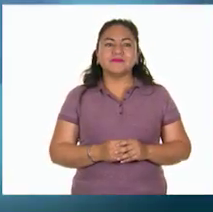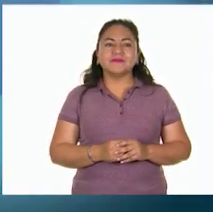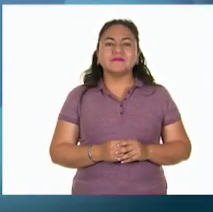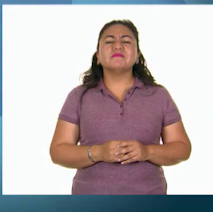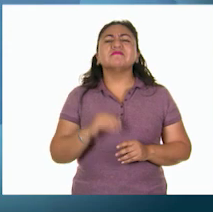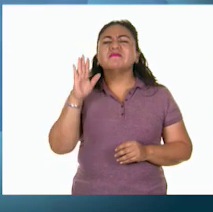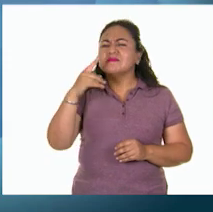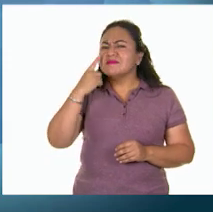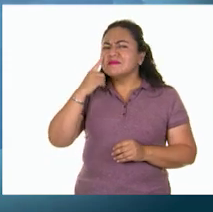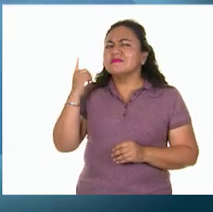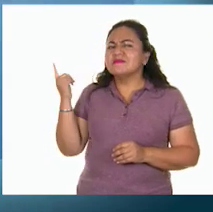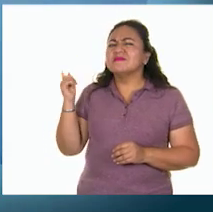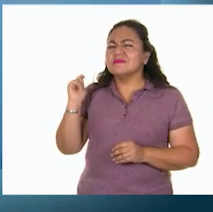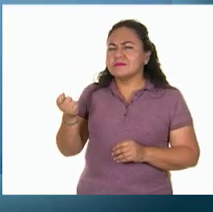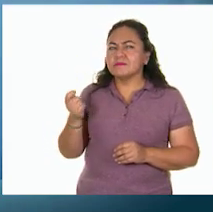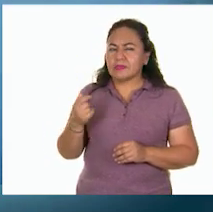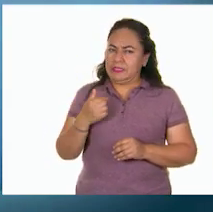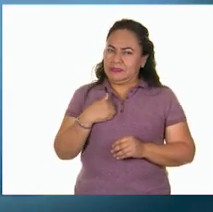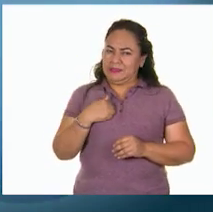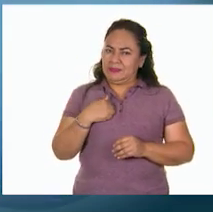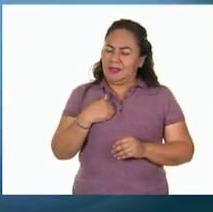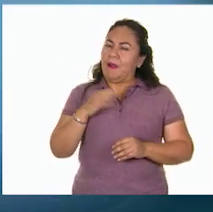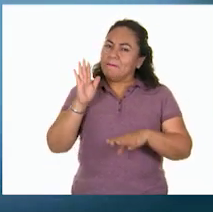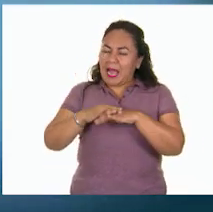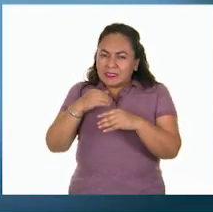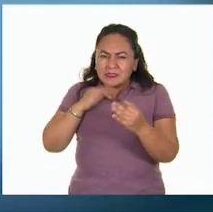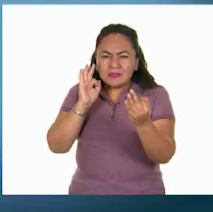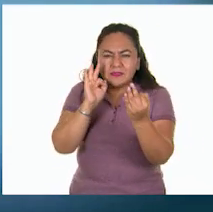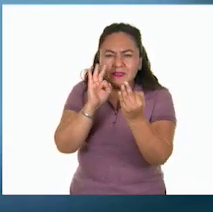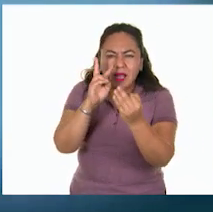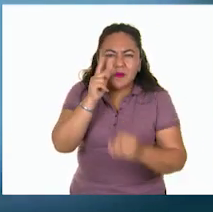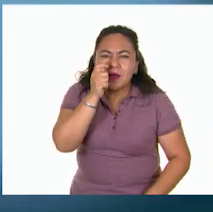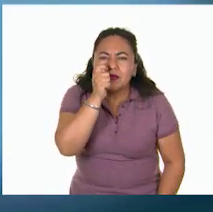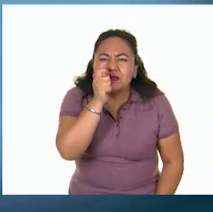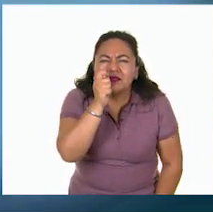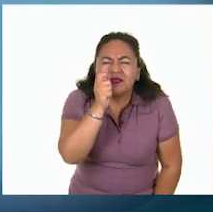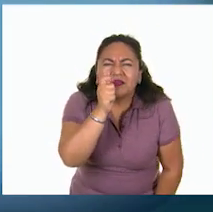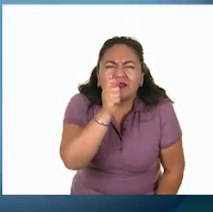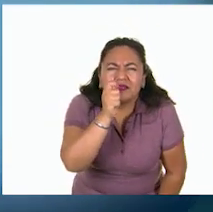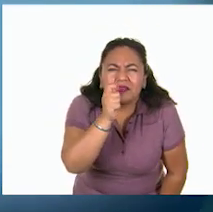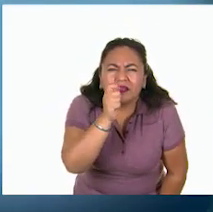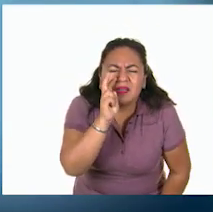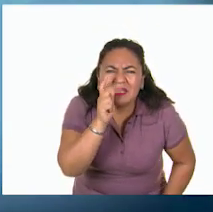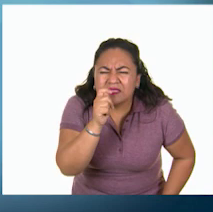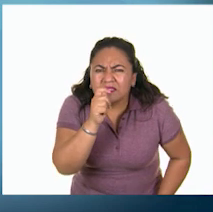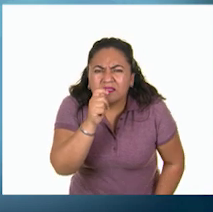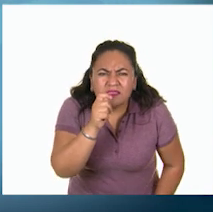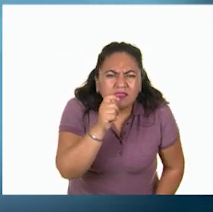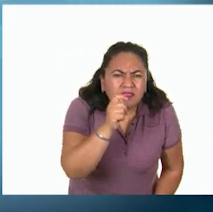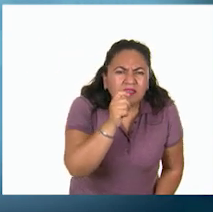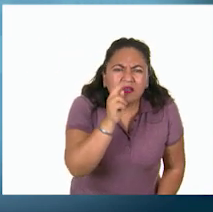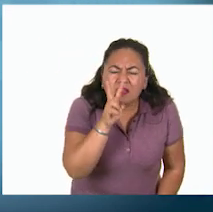¿Qué ves tú en esta obra? A ver, me voy a acercar para ver con la lupa y yo lo que puedo ver ahí...